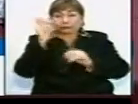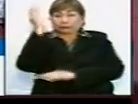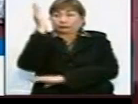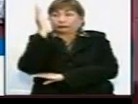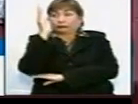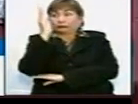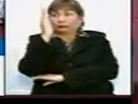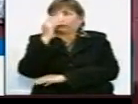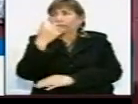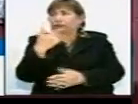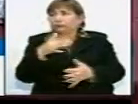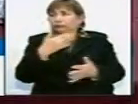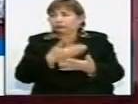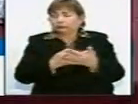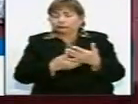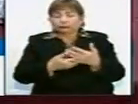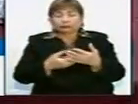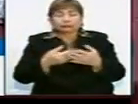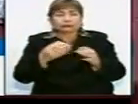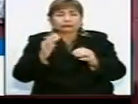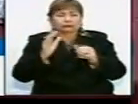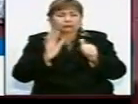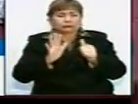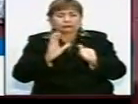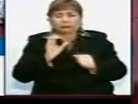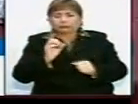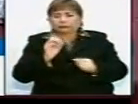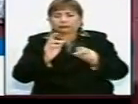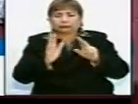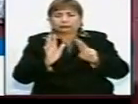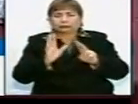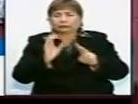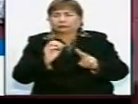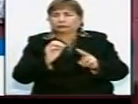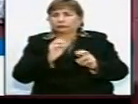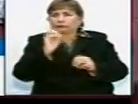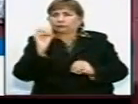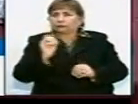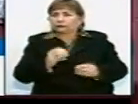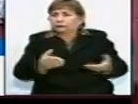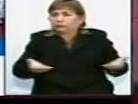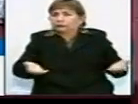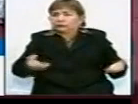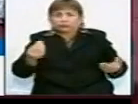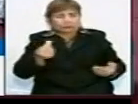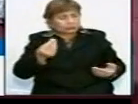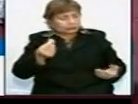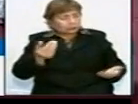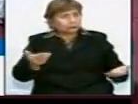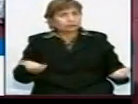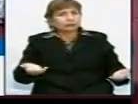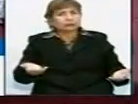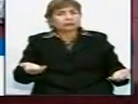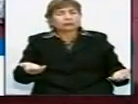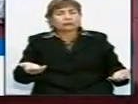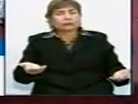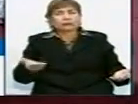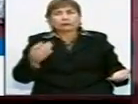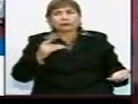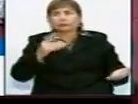ha negado el anillo era como el 60 o 70 por ciento y está todo rápidamente el que debe de